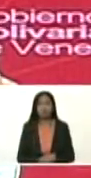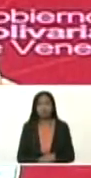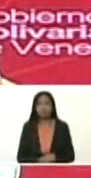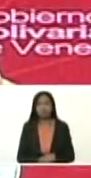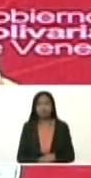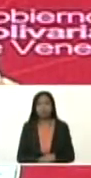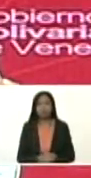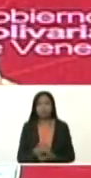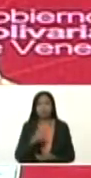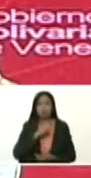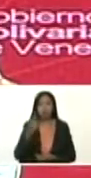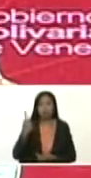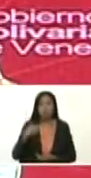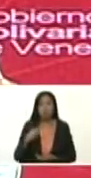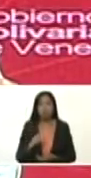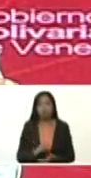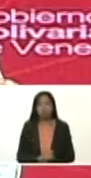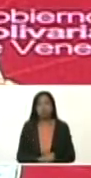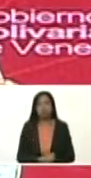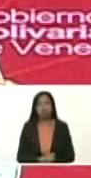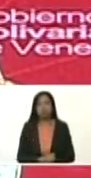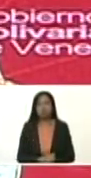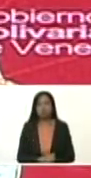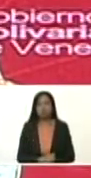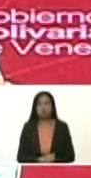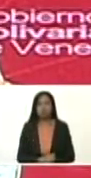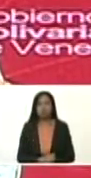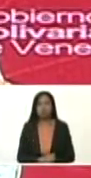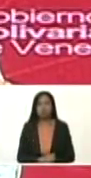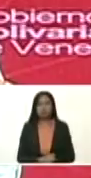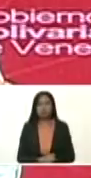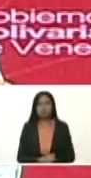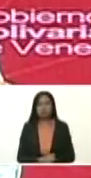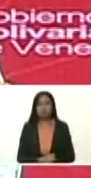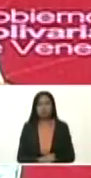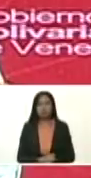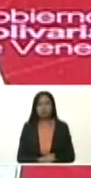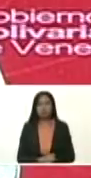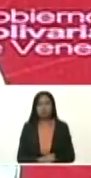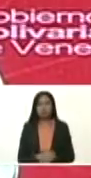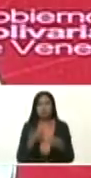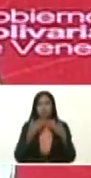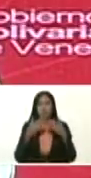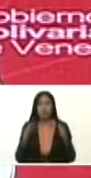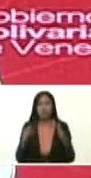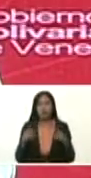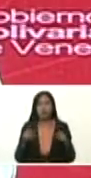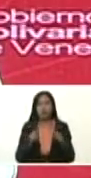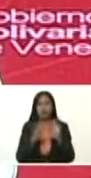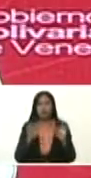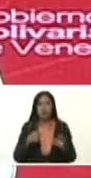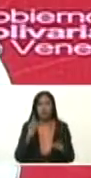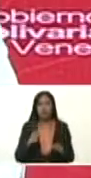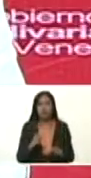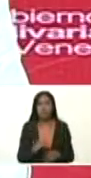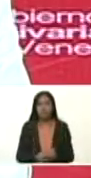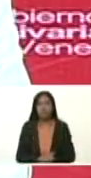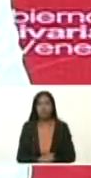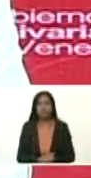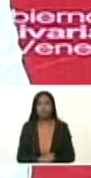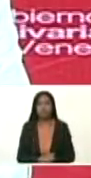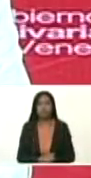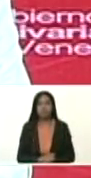eso existimos. Tú tienes una empresa, sea pública o privada, es para producir algo. Salchicha,